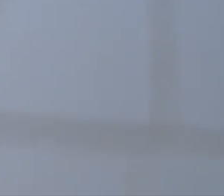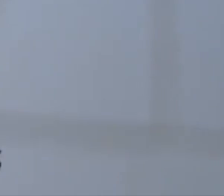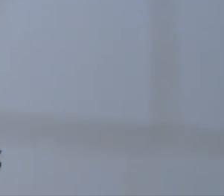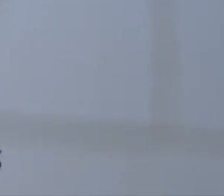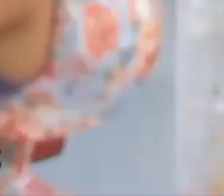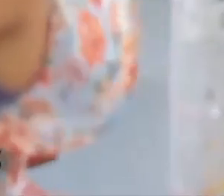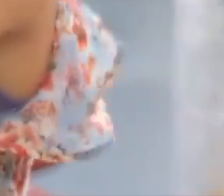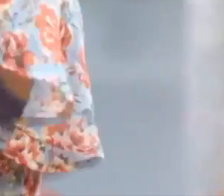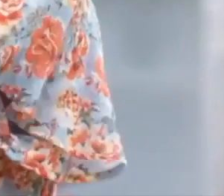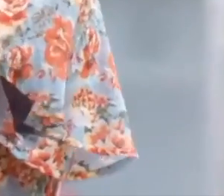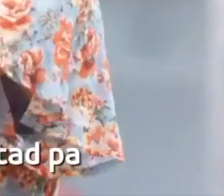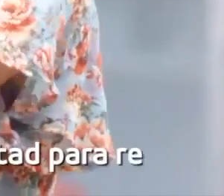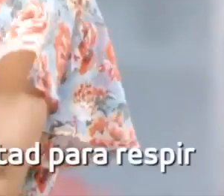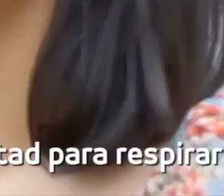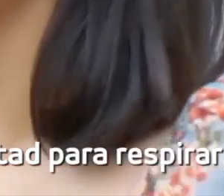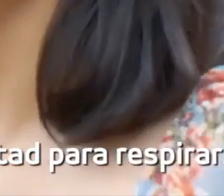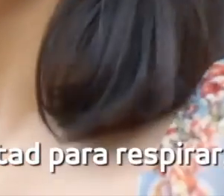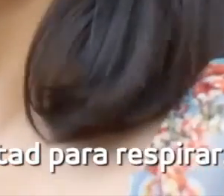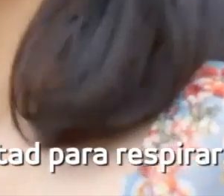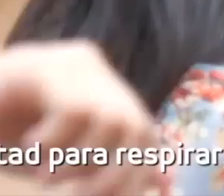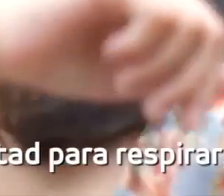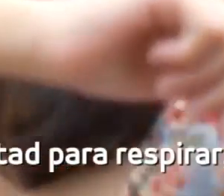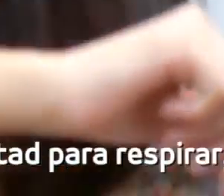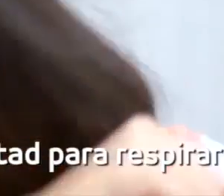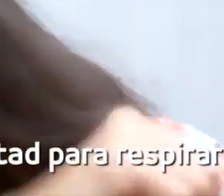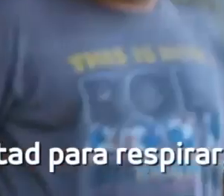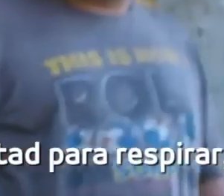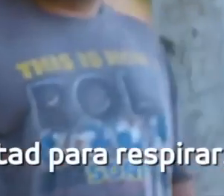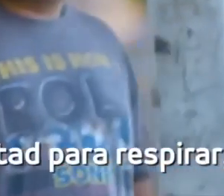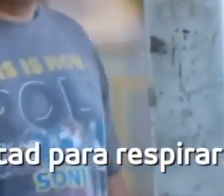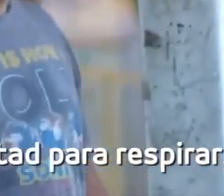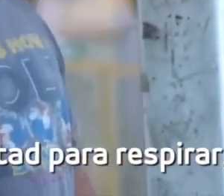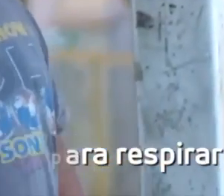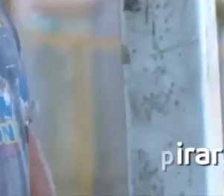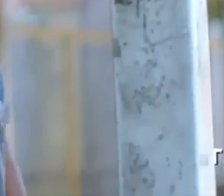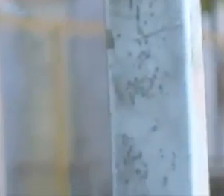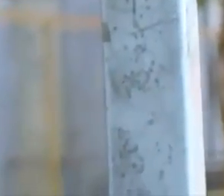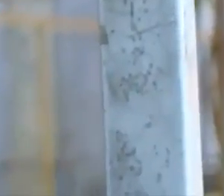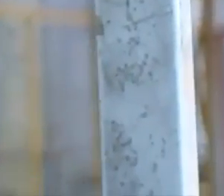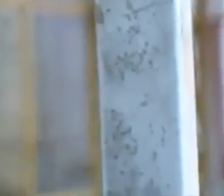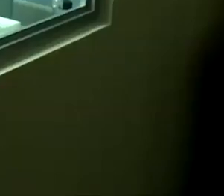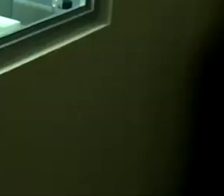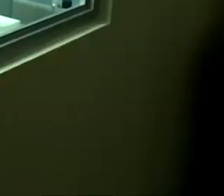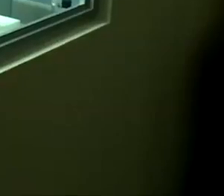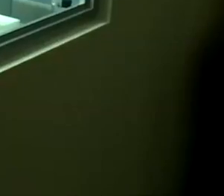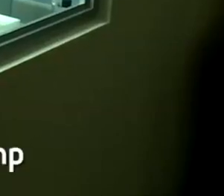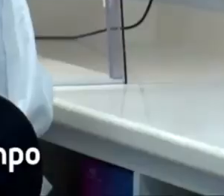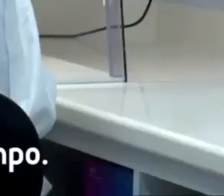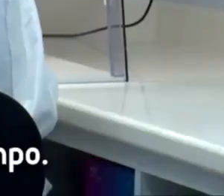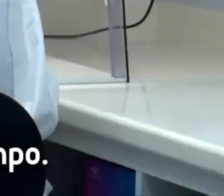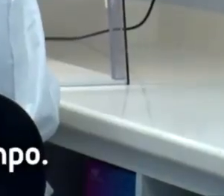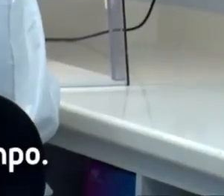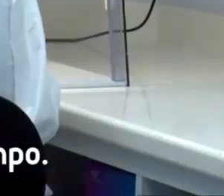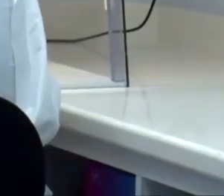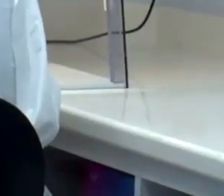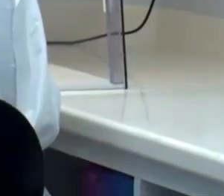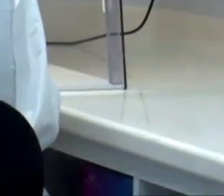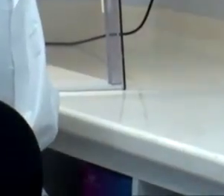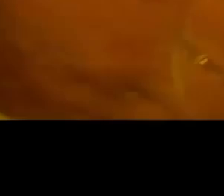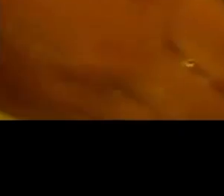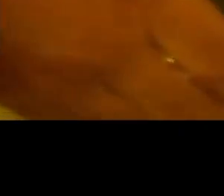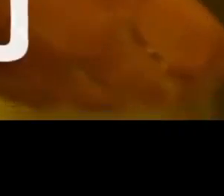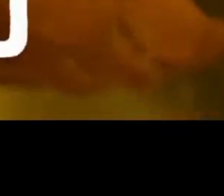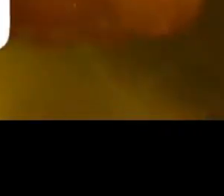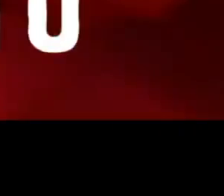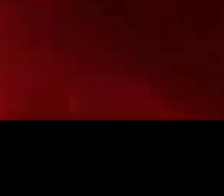preventivas y si tienen fiebre tos seca goteo nasal y dificultad para respirar procuremos atención médica a